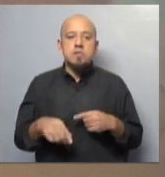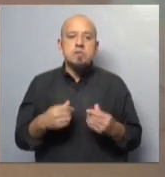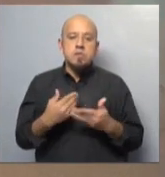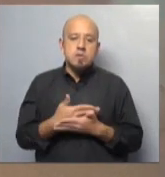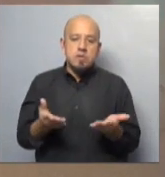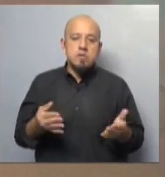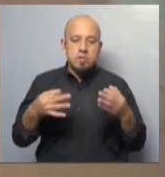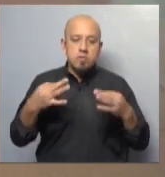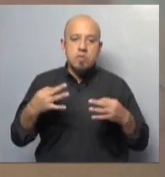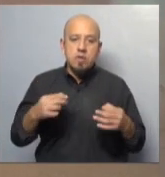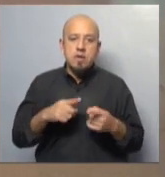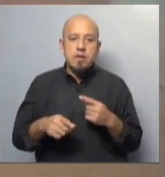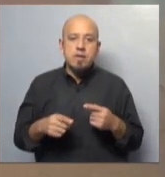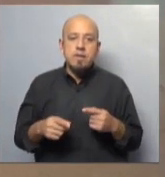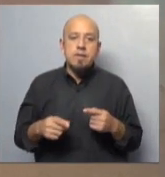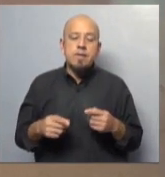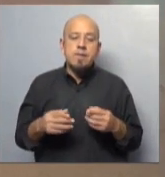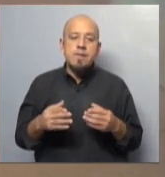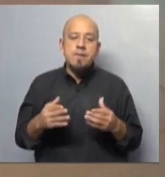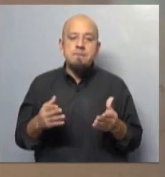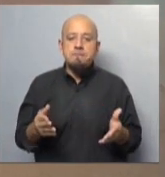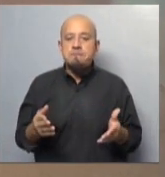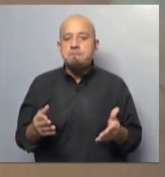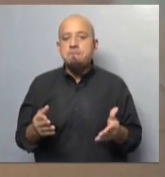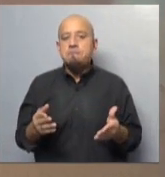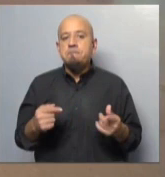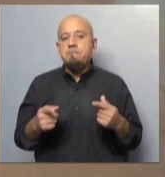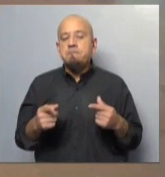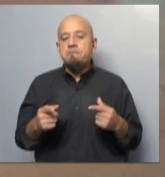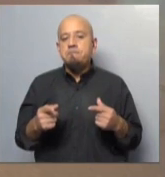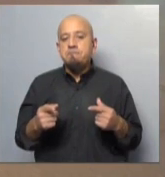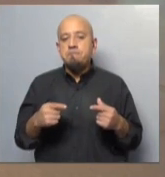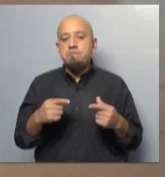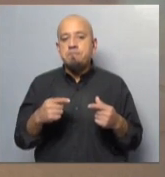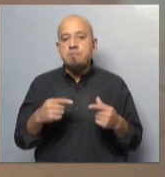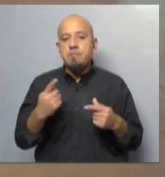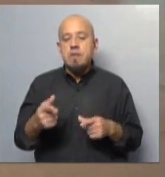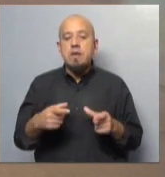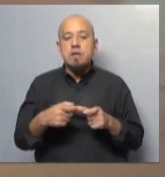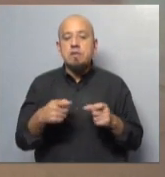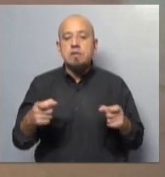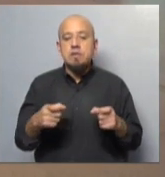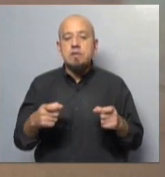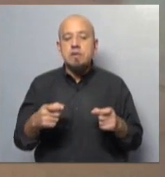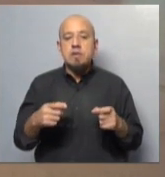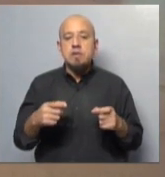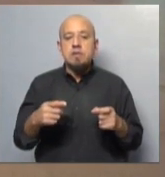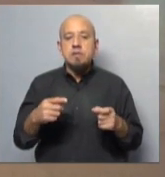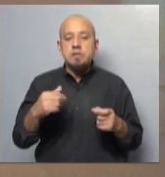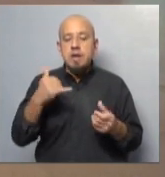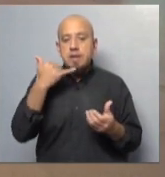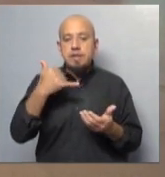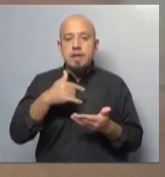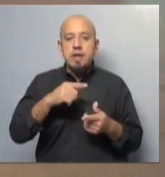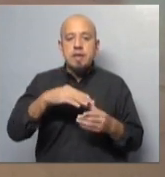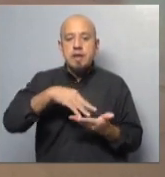representar muy bien, seguramente. Así que, bueno, gente, las entradas van a estar en Ticantel, en boleterías